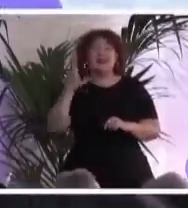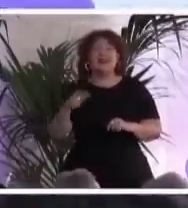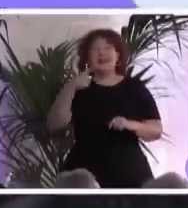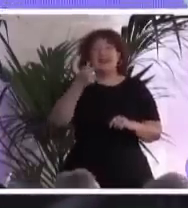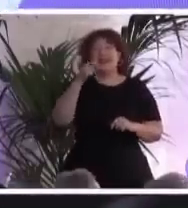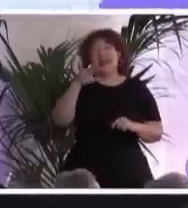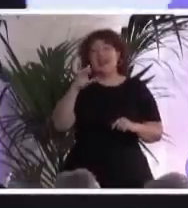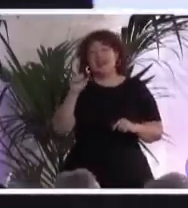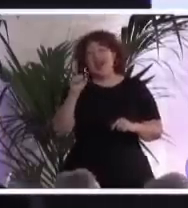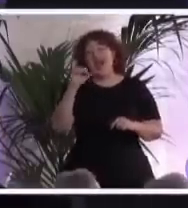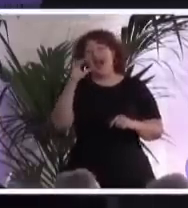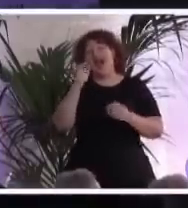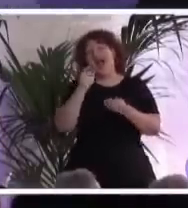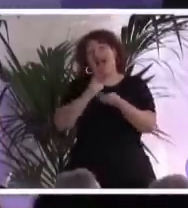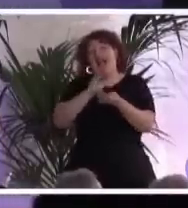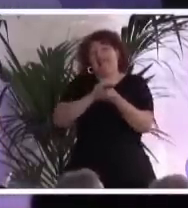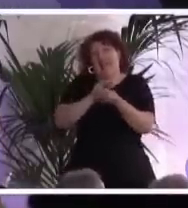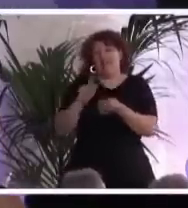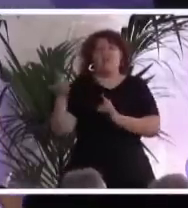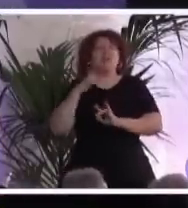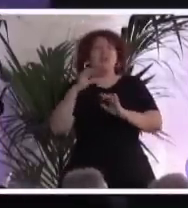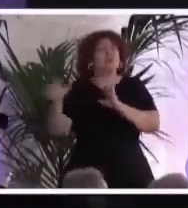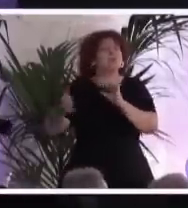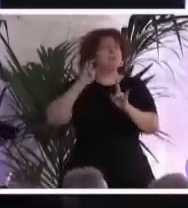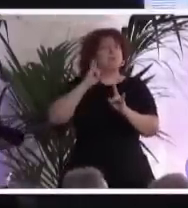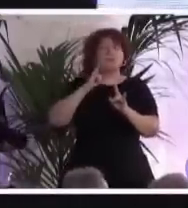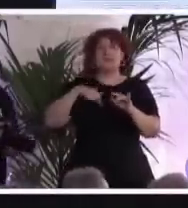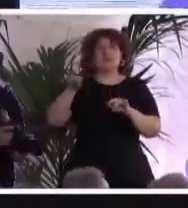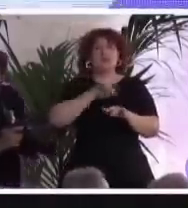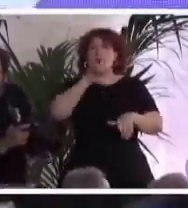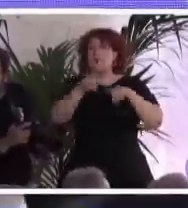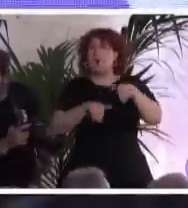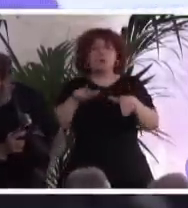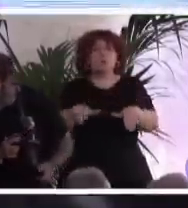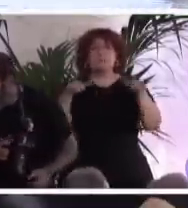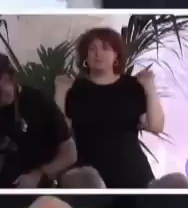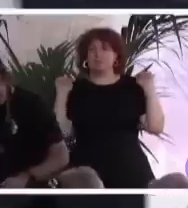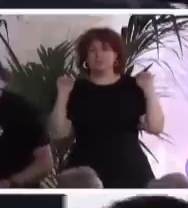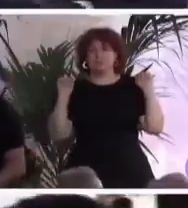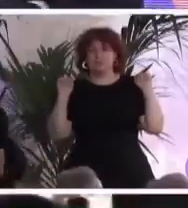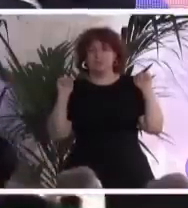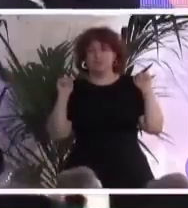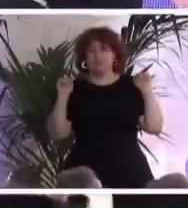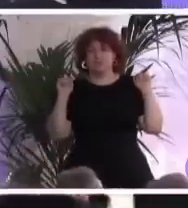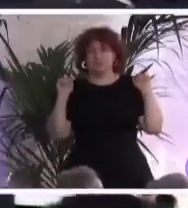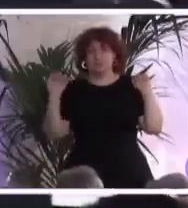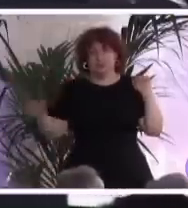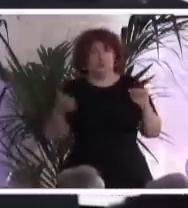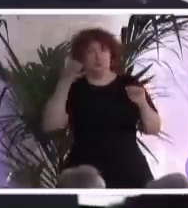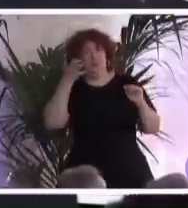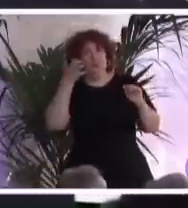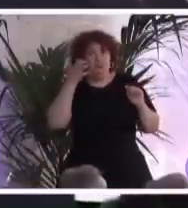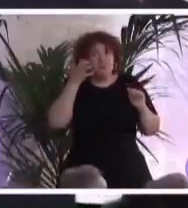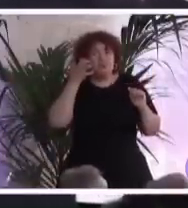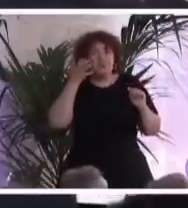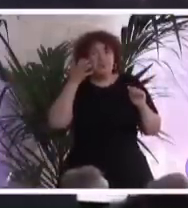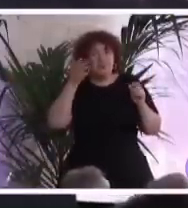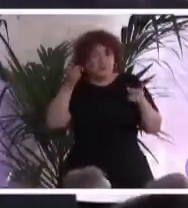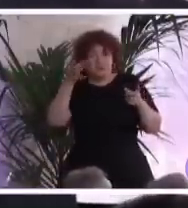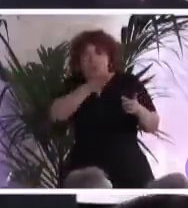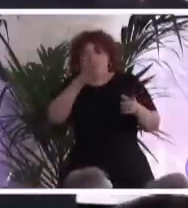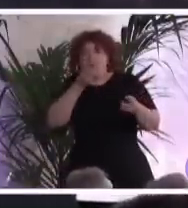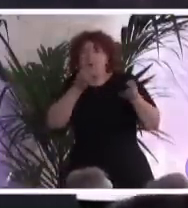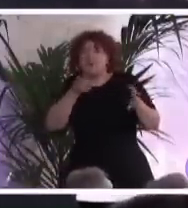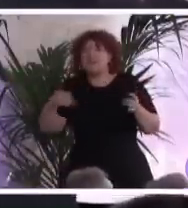moral santil le llamó por teléfono para decirle que se abstuviera en esa votación lo que estaba contando García castaño es que